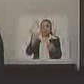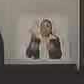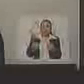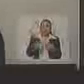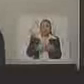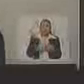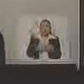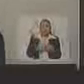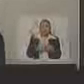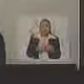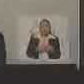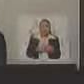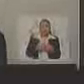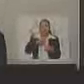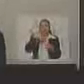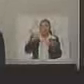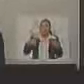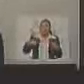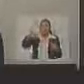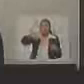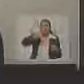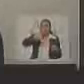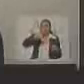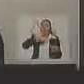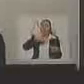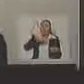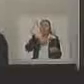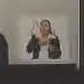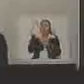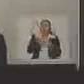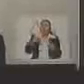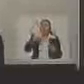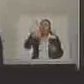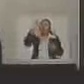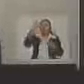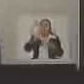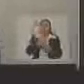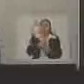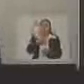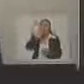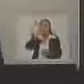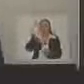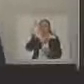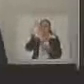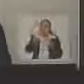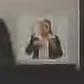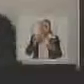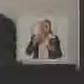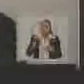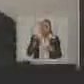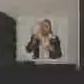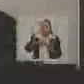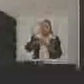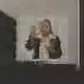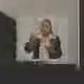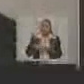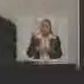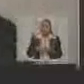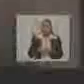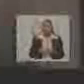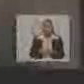ampliando todos los datos que ellos quieran saber de todos los trámites que se hacen en la delegación. Muchas gracias.